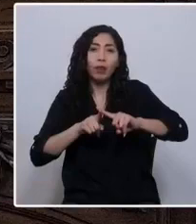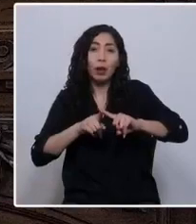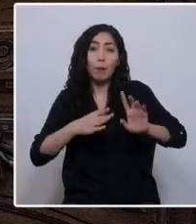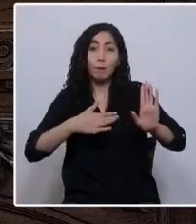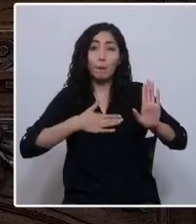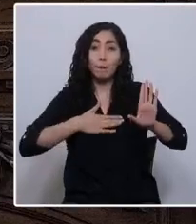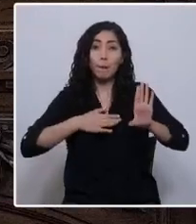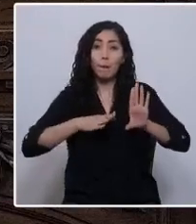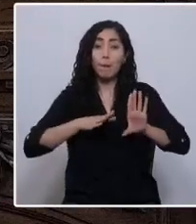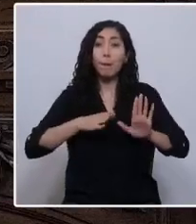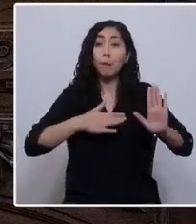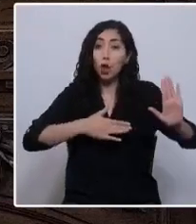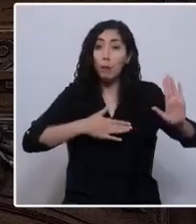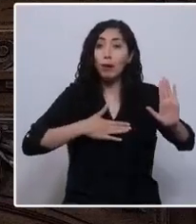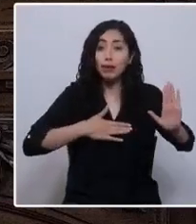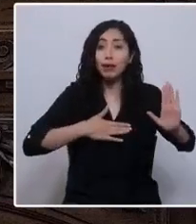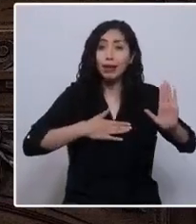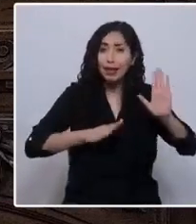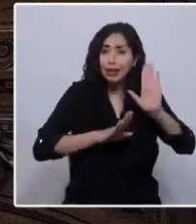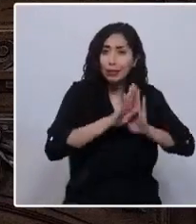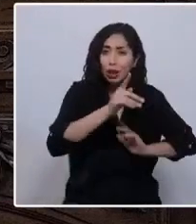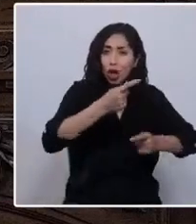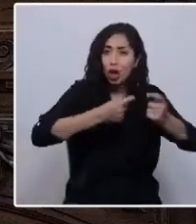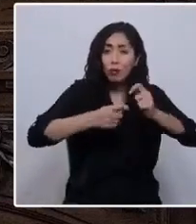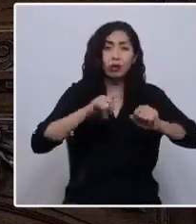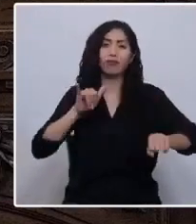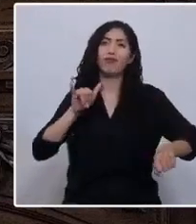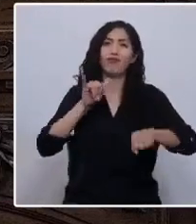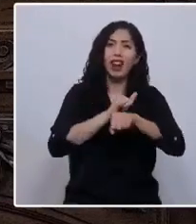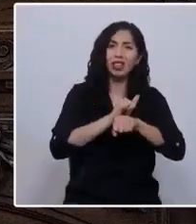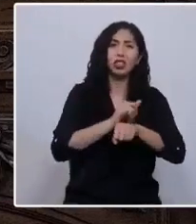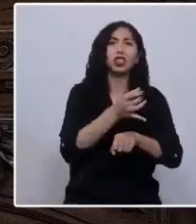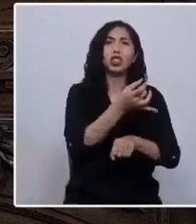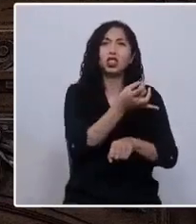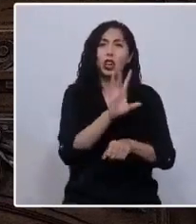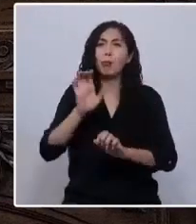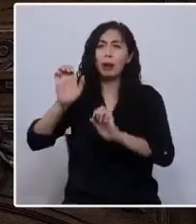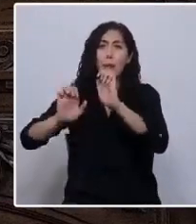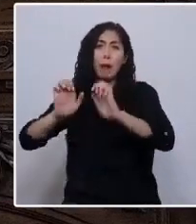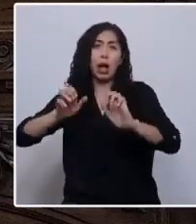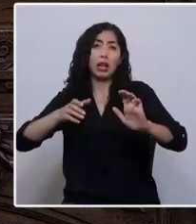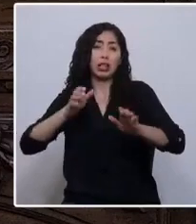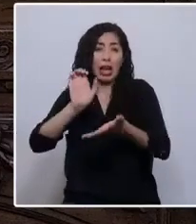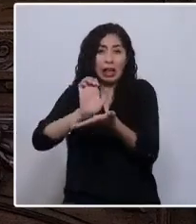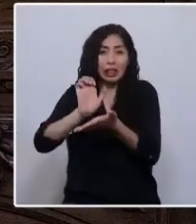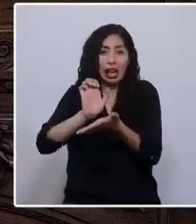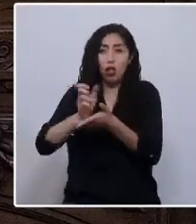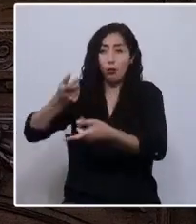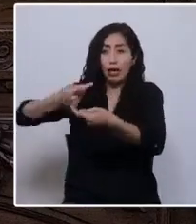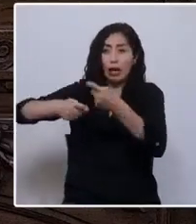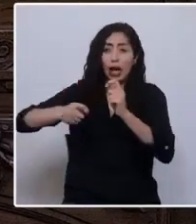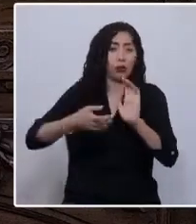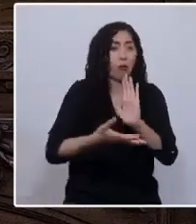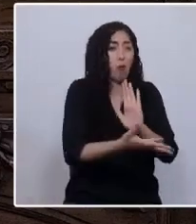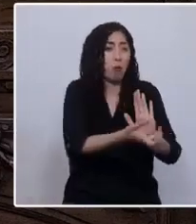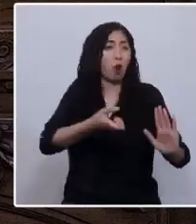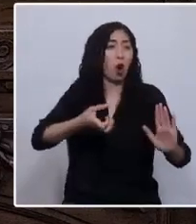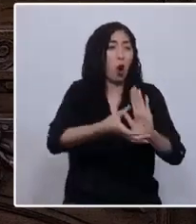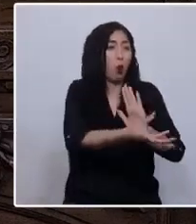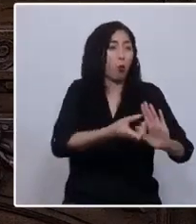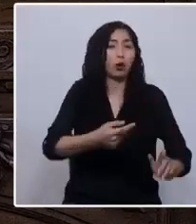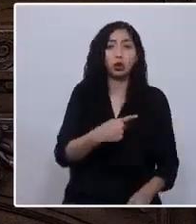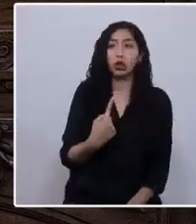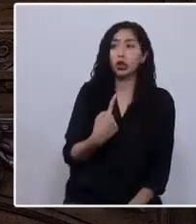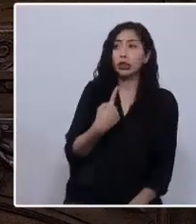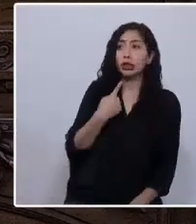no hemos sido más que territorios de conquista y depredación a los ojos del estado y del mercado esta es una verdad que